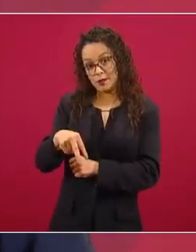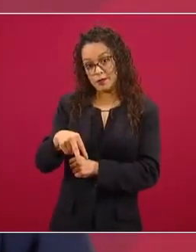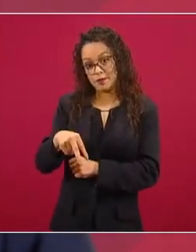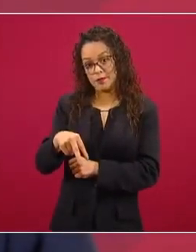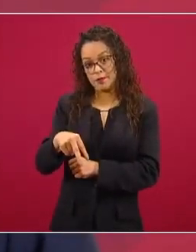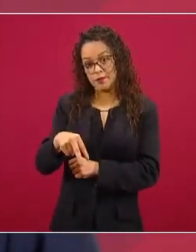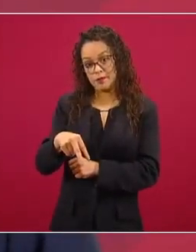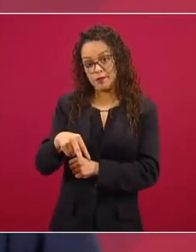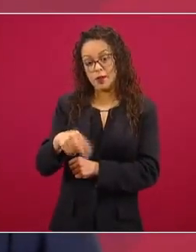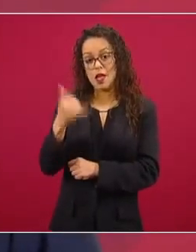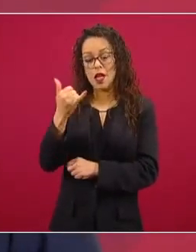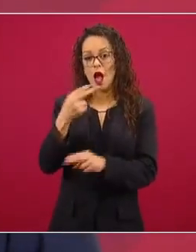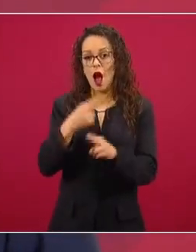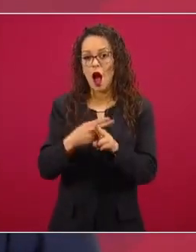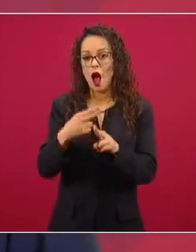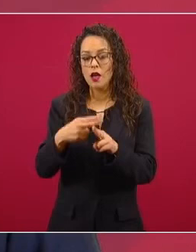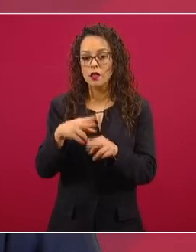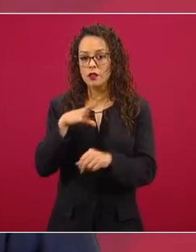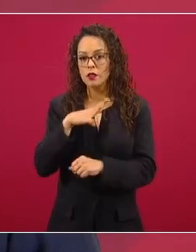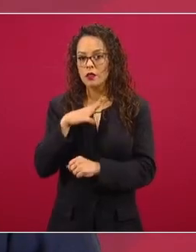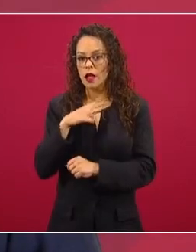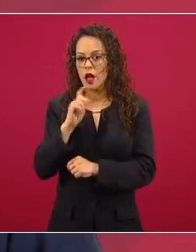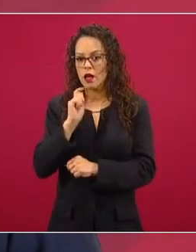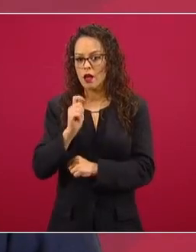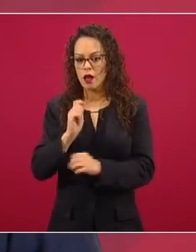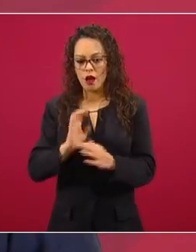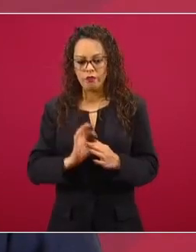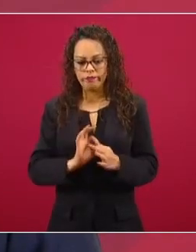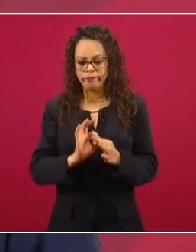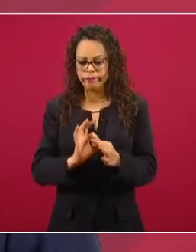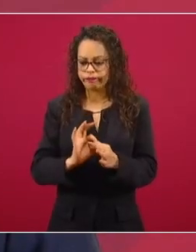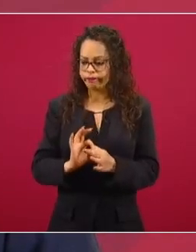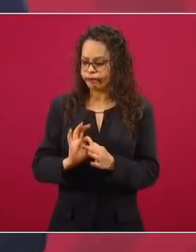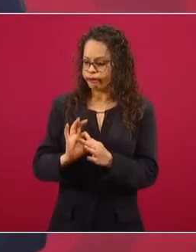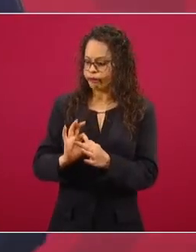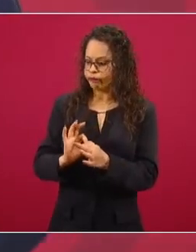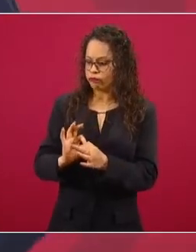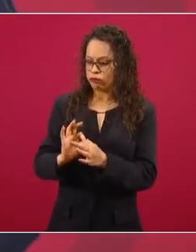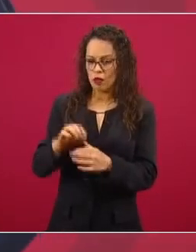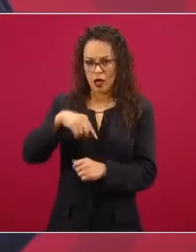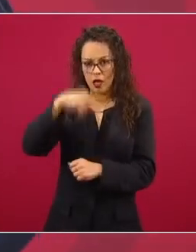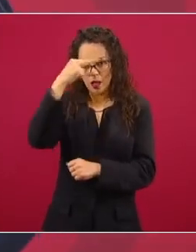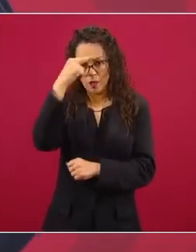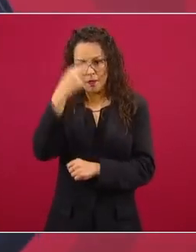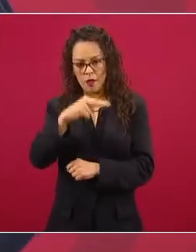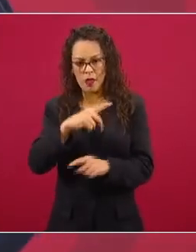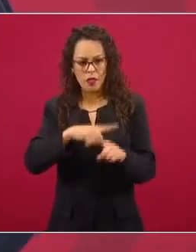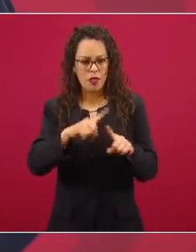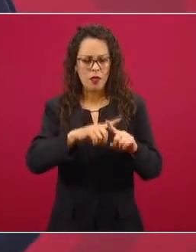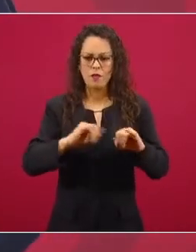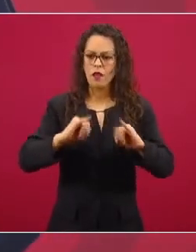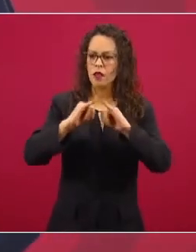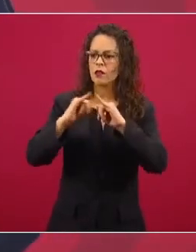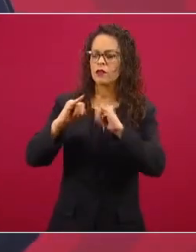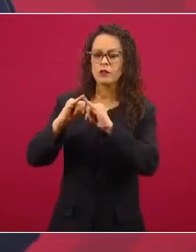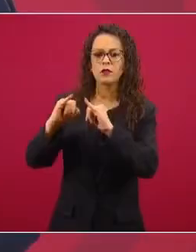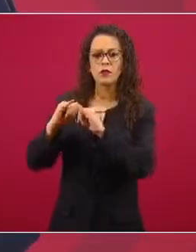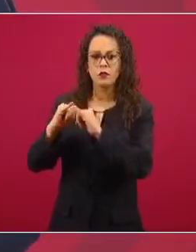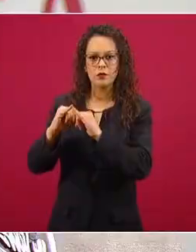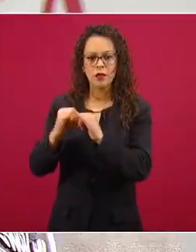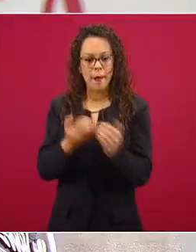incluso se vinculen a instituciones de México, sacan